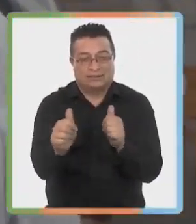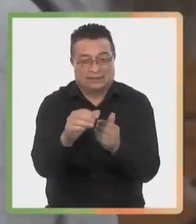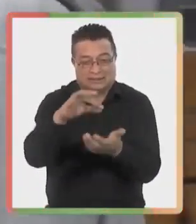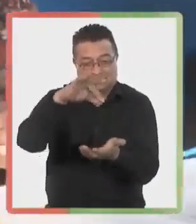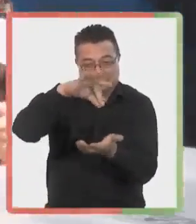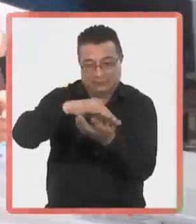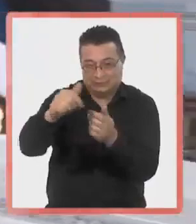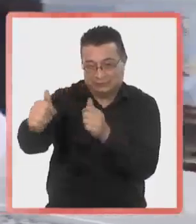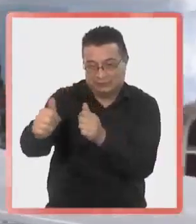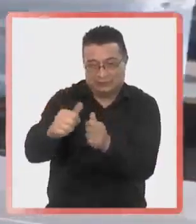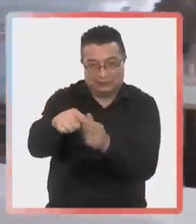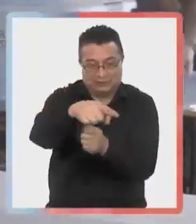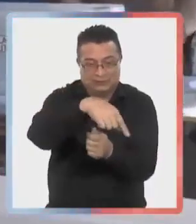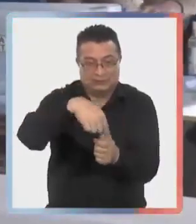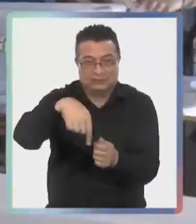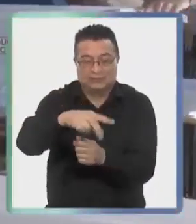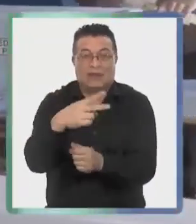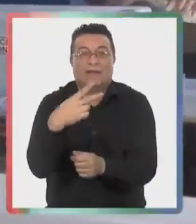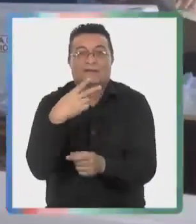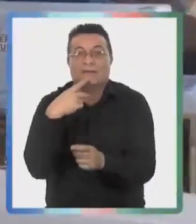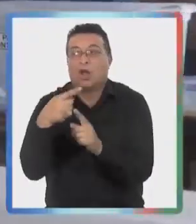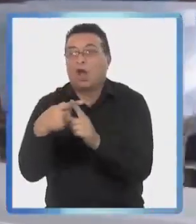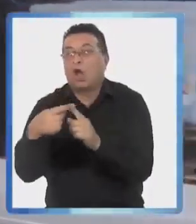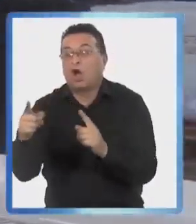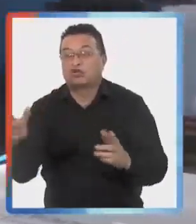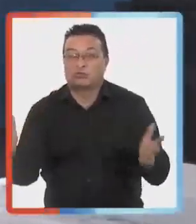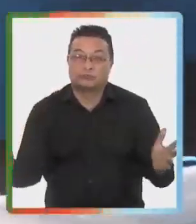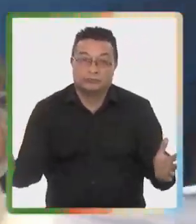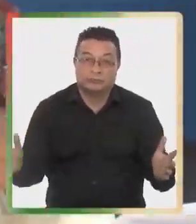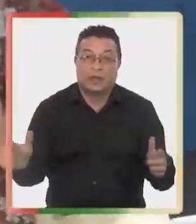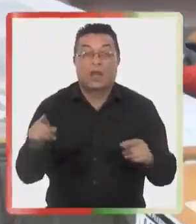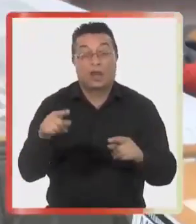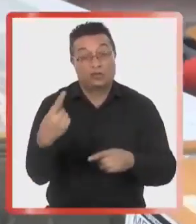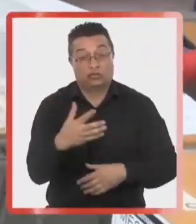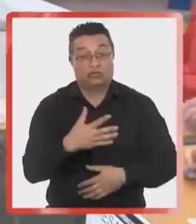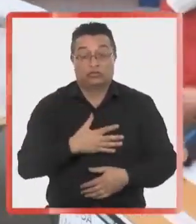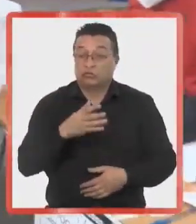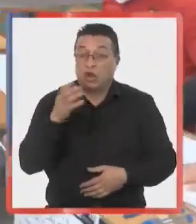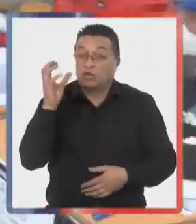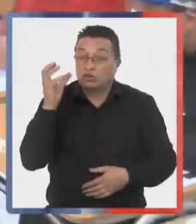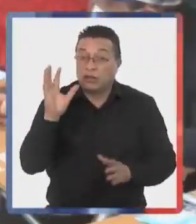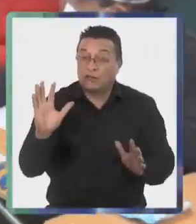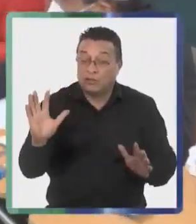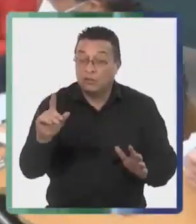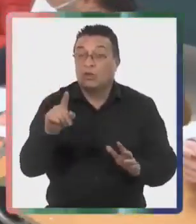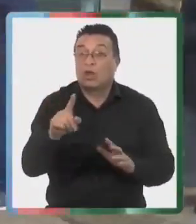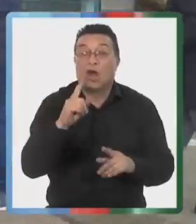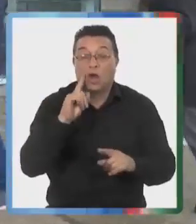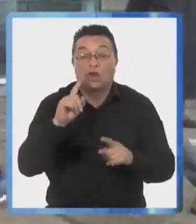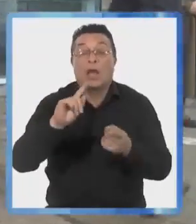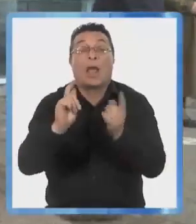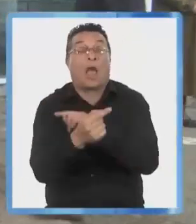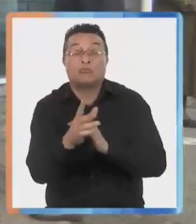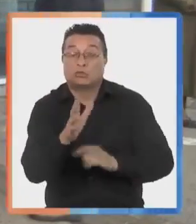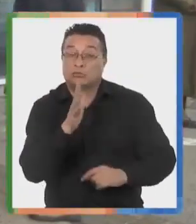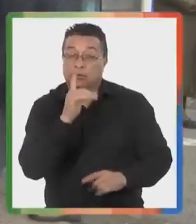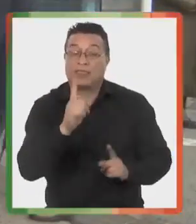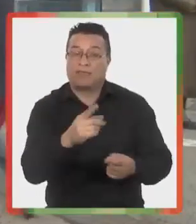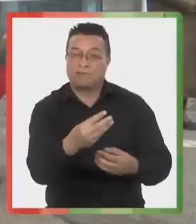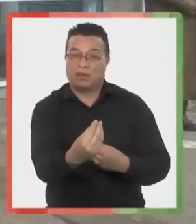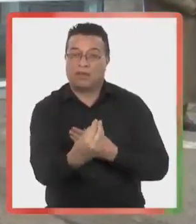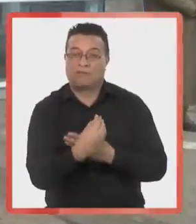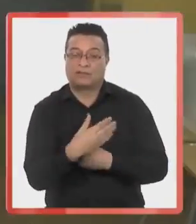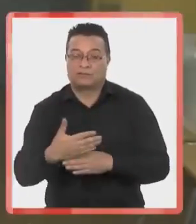ese domicilio, pero puede él estar viviendo en otro, ¿ya? Ahora, nosotros no sabemos ese otro domicilio que la persona tiene.